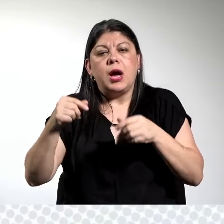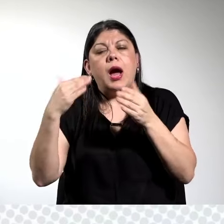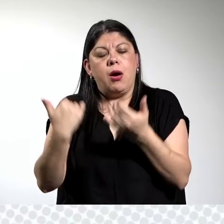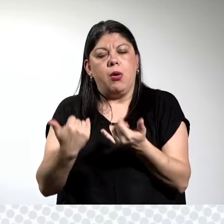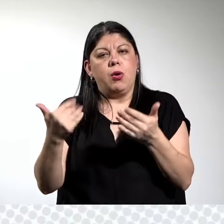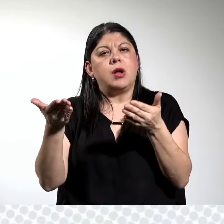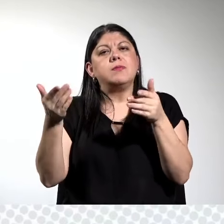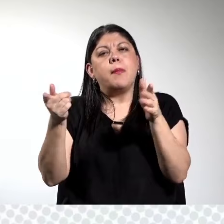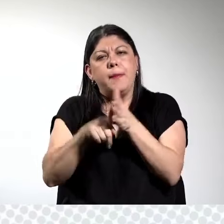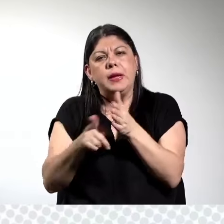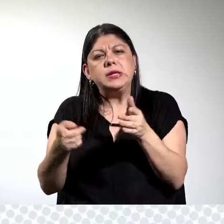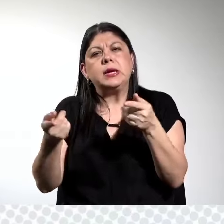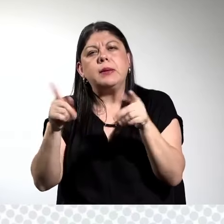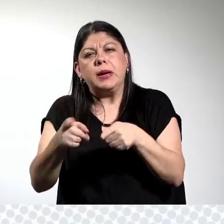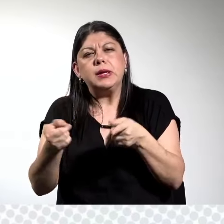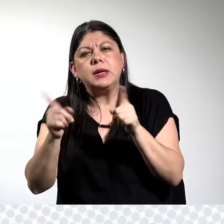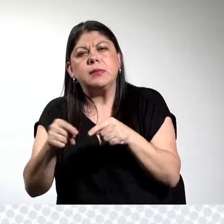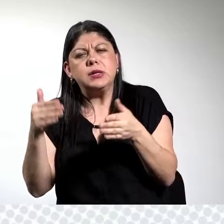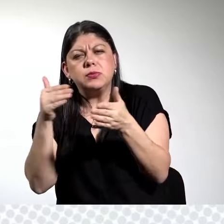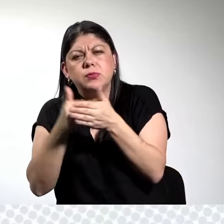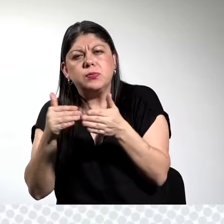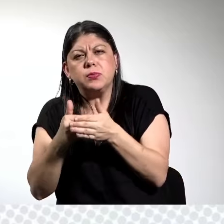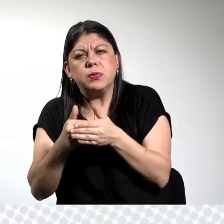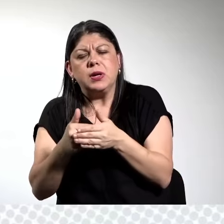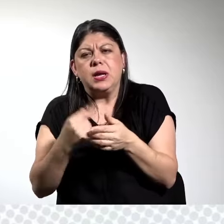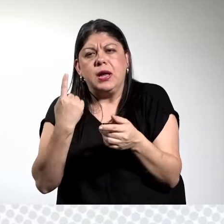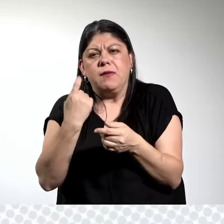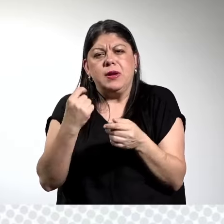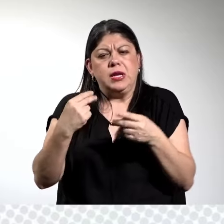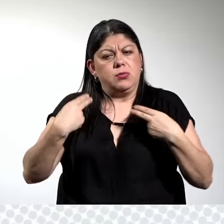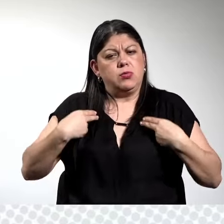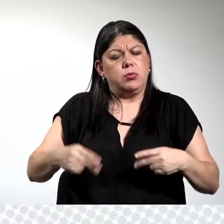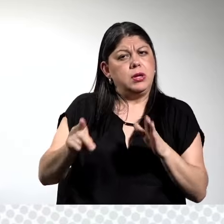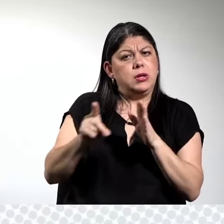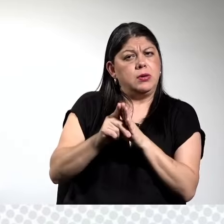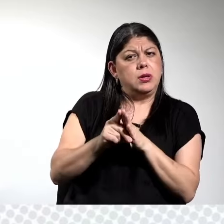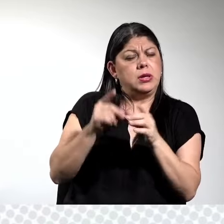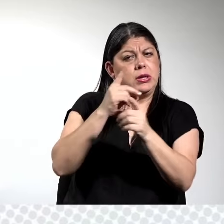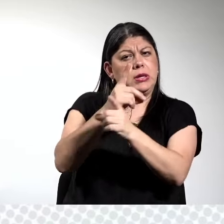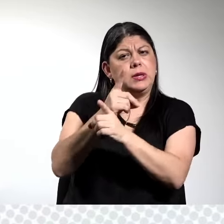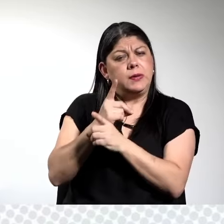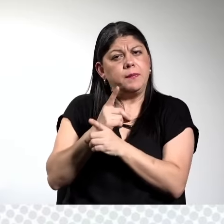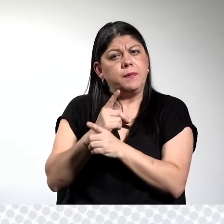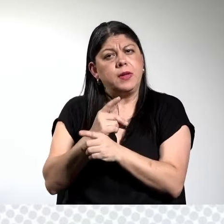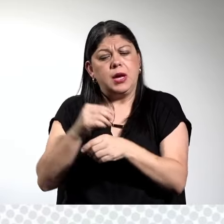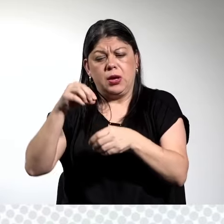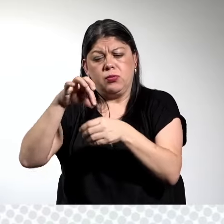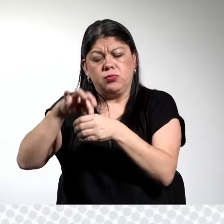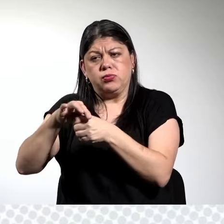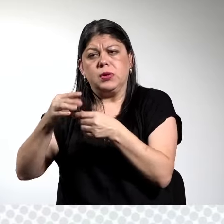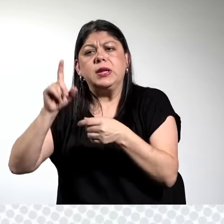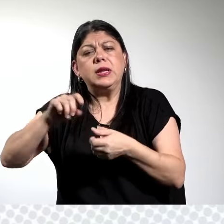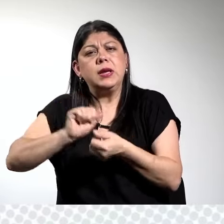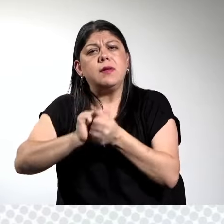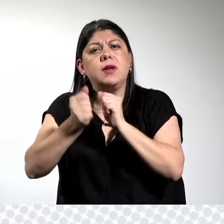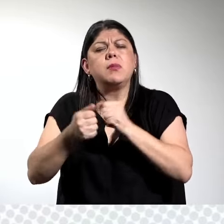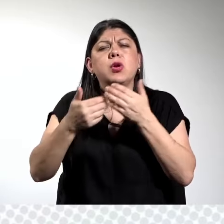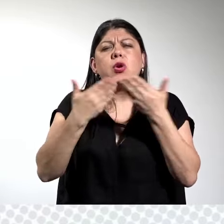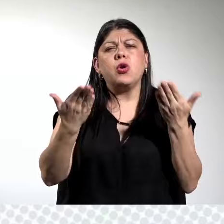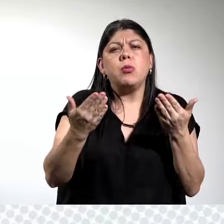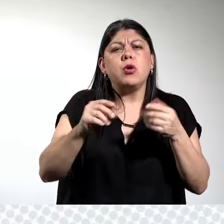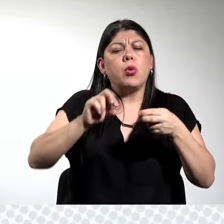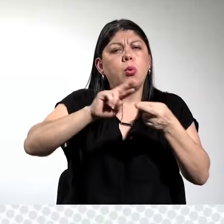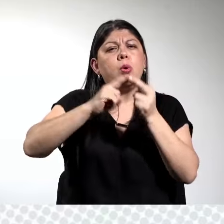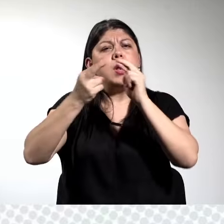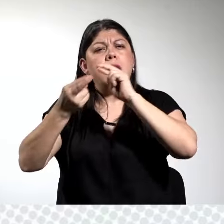ahora. Se repiten ahora las condiciones inhumanas digamos, en las plantaciones, y todo eso se tiene que revertir. ¿Cómo? Con una